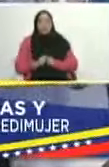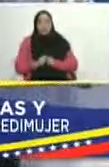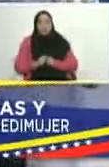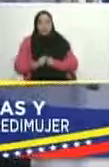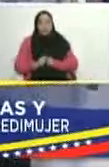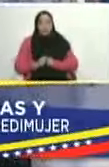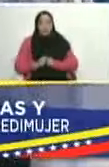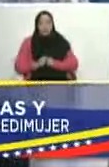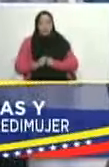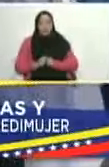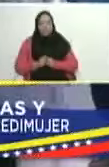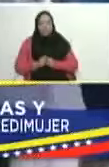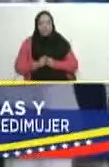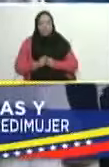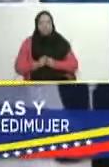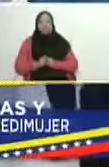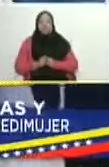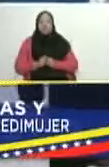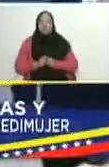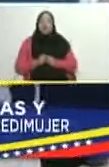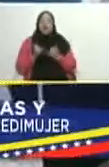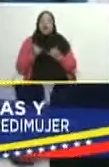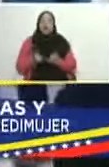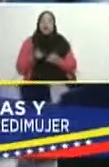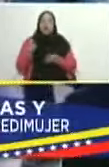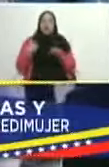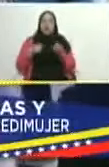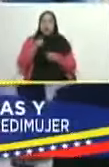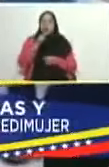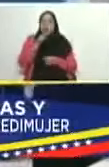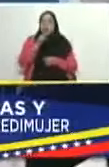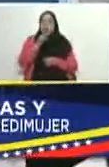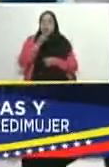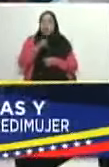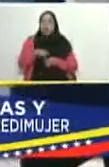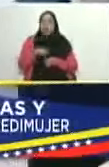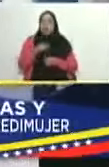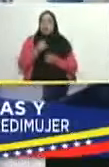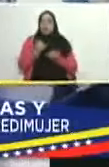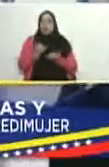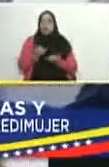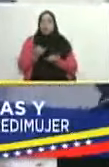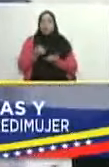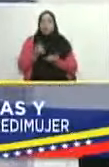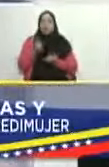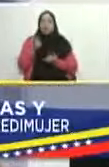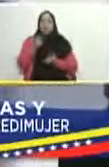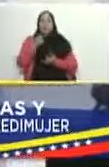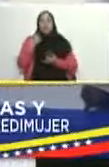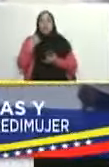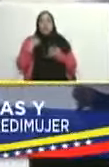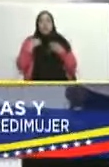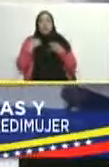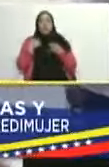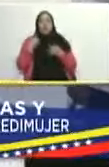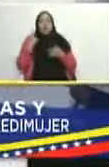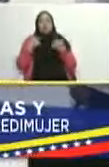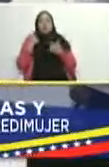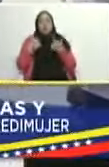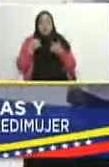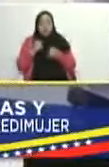Cuéntame. Ok. Actualmente vendo, soy comerciante. Ok. Tengo entre cadenas, zarcillos,